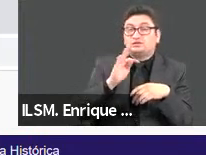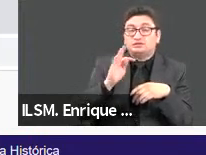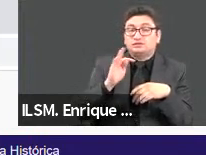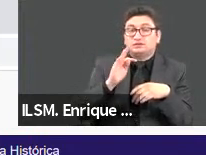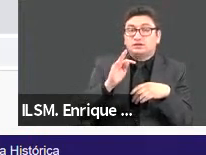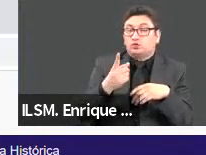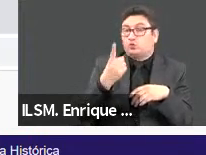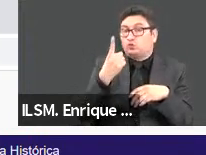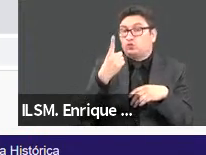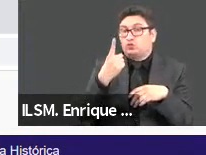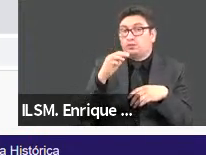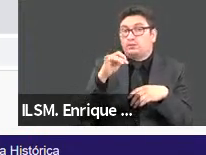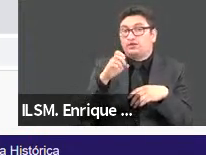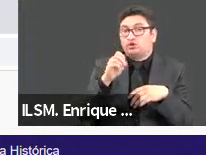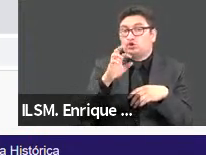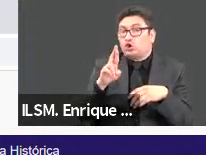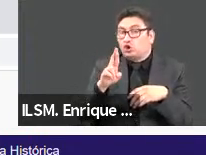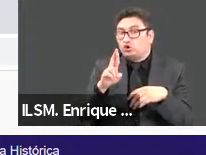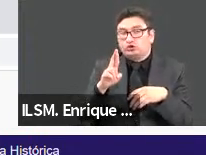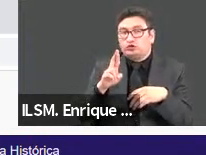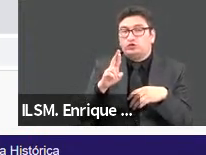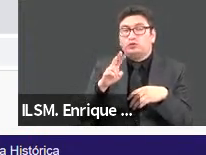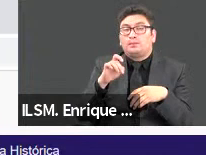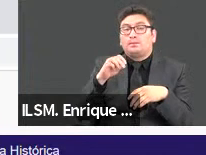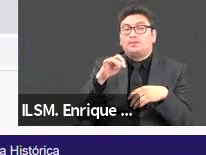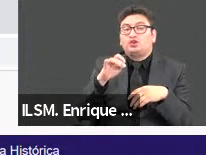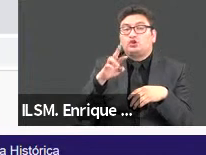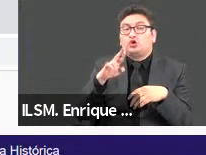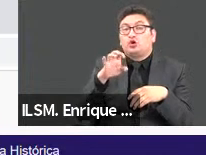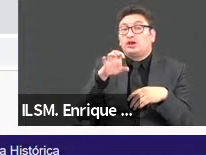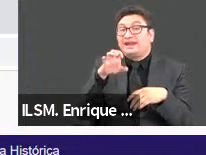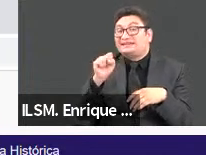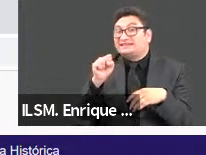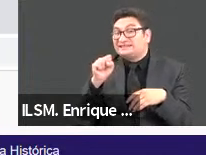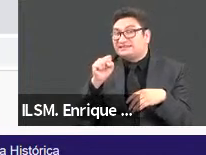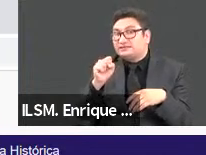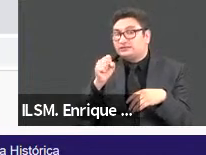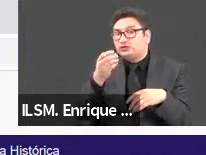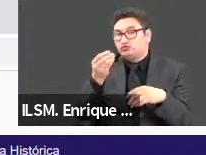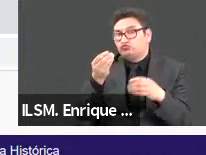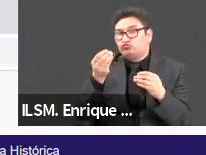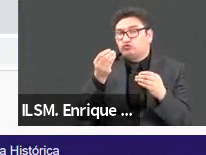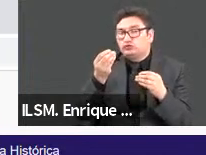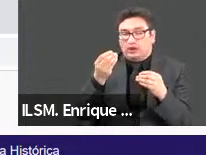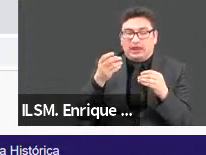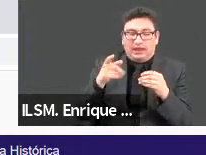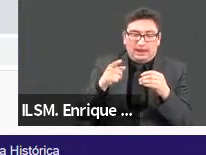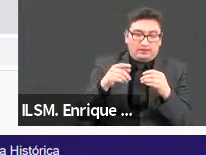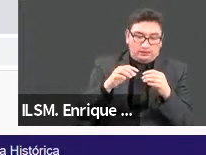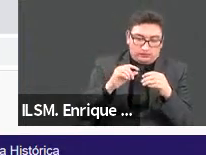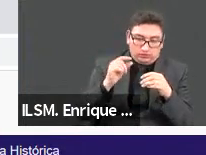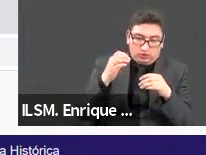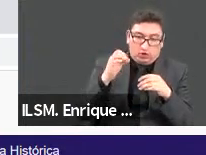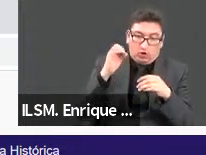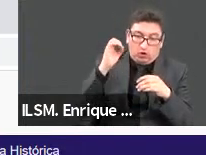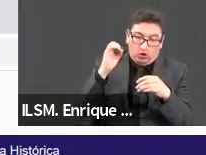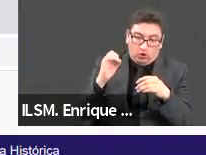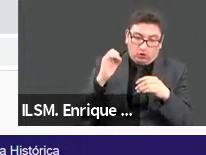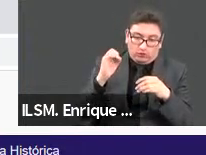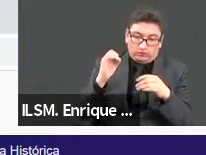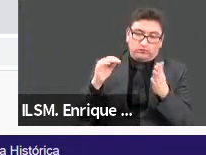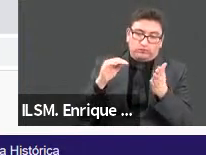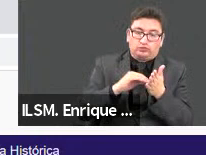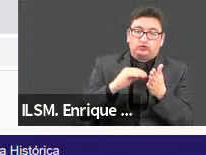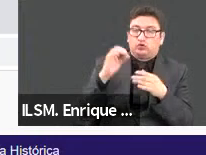menor de edad, sino de menores de edad en plural. Entonces vamos a utilizar, vean aquí, el operador lógico o, le agregamos